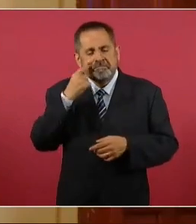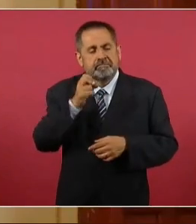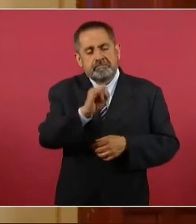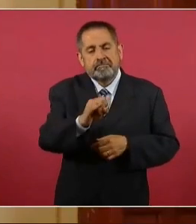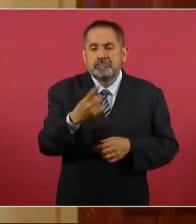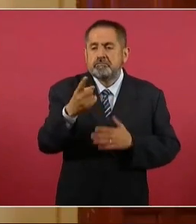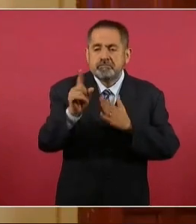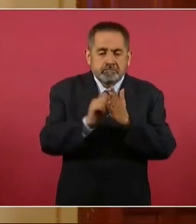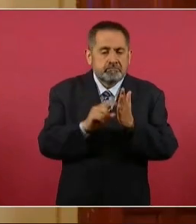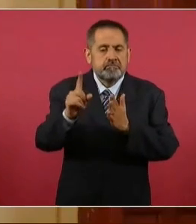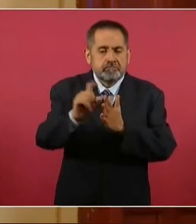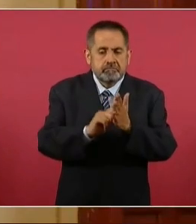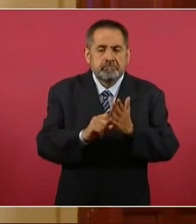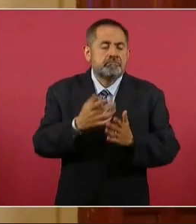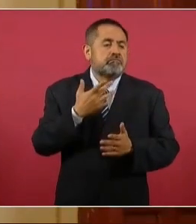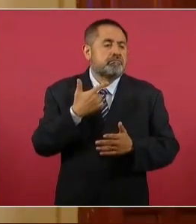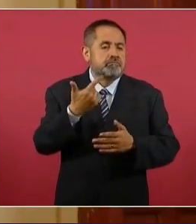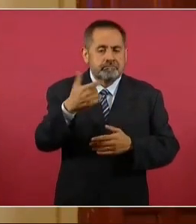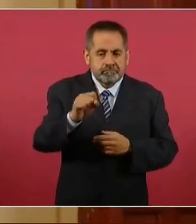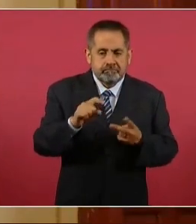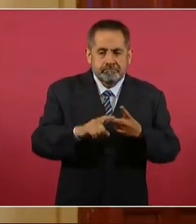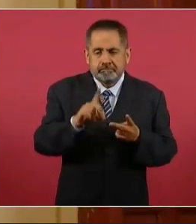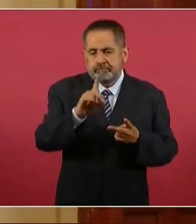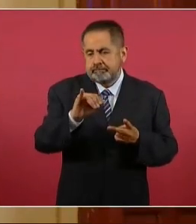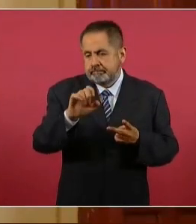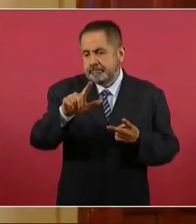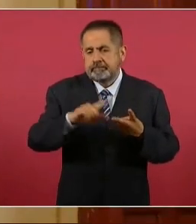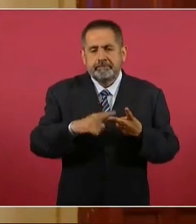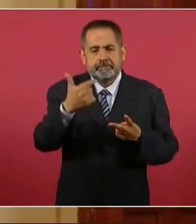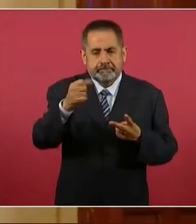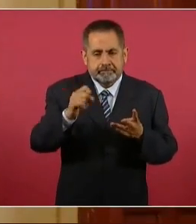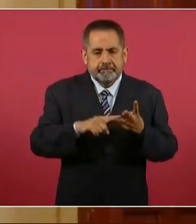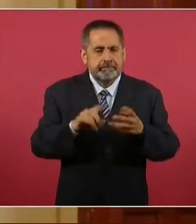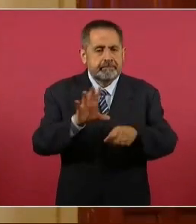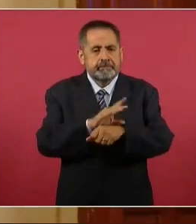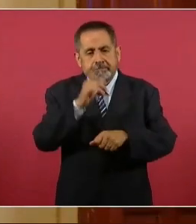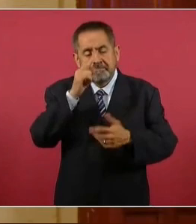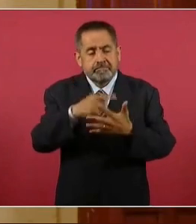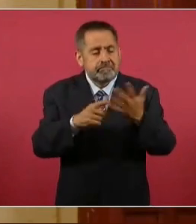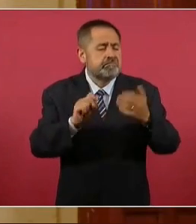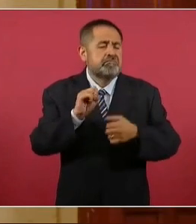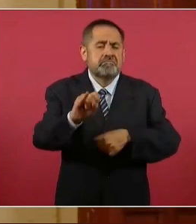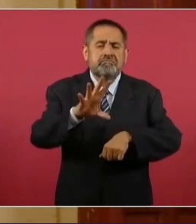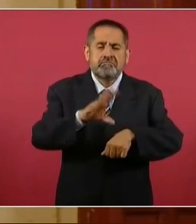las gasolinas, el diésel, el gas y la electricidad.